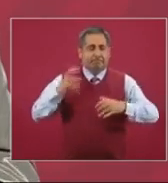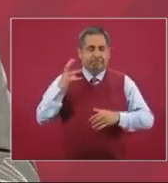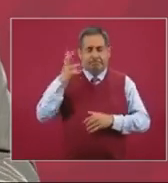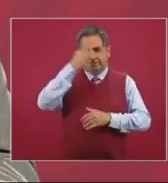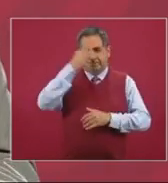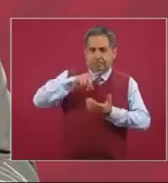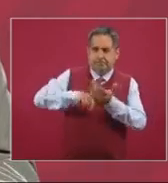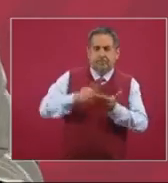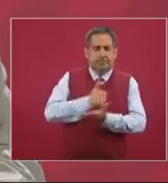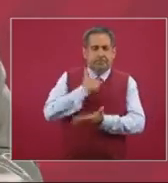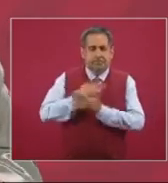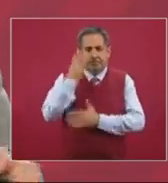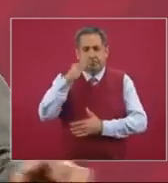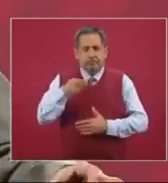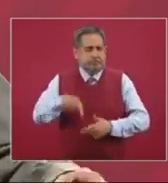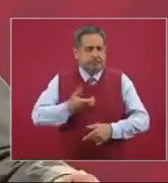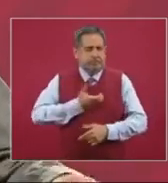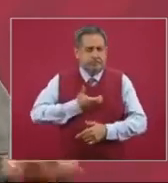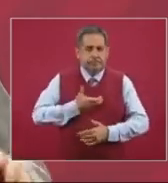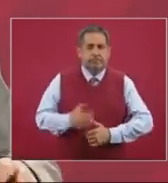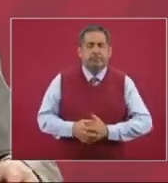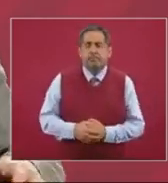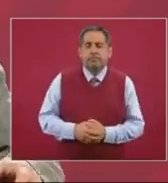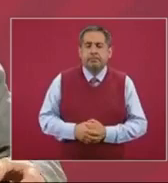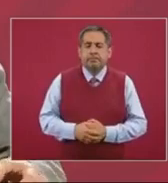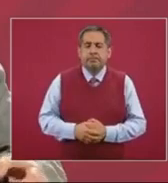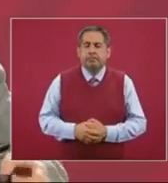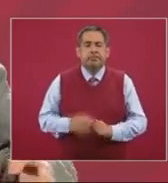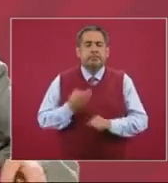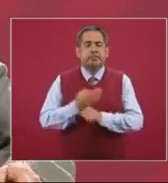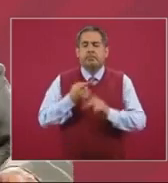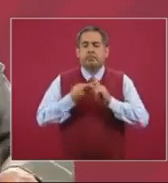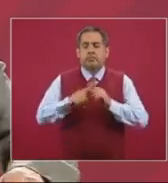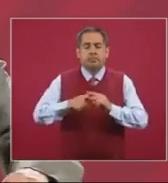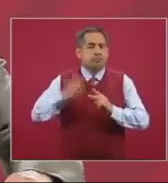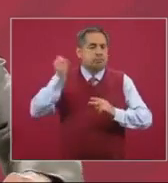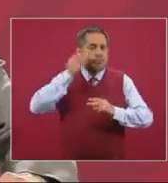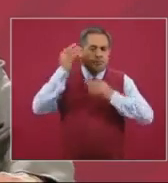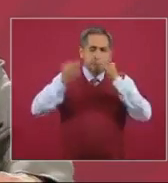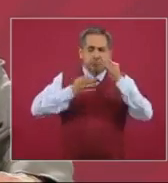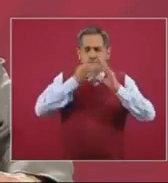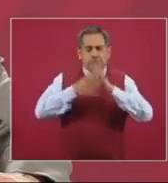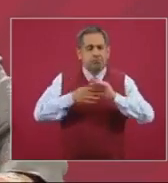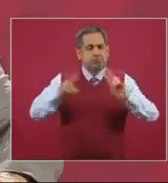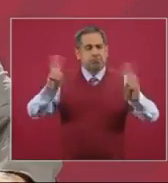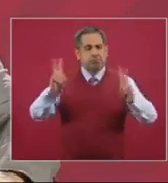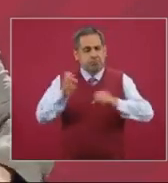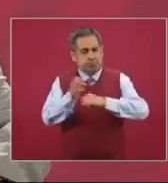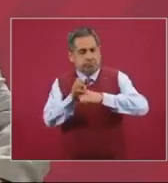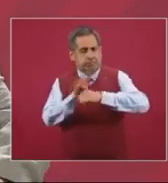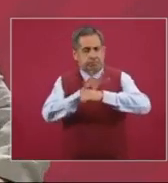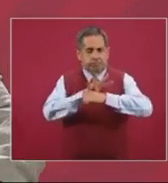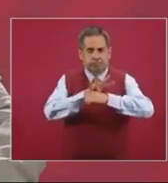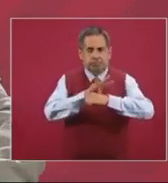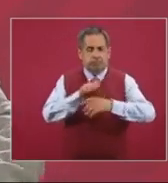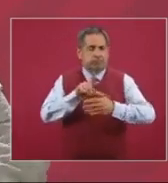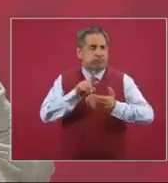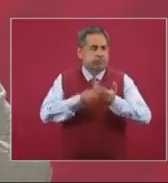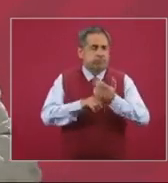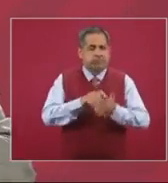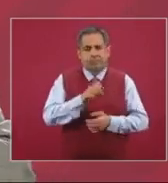Y vamos a iniciar la conferencia de prensa diaria sobre COVID-19, la